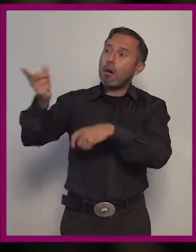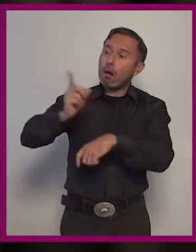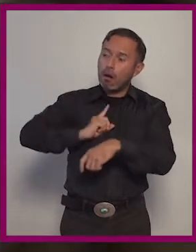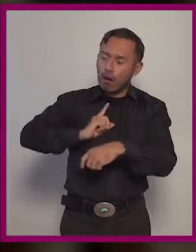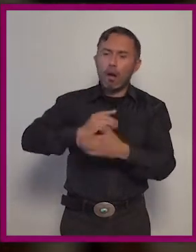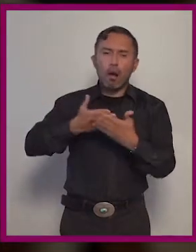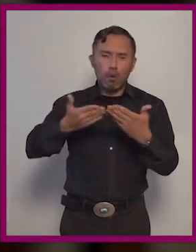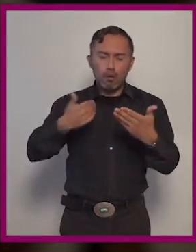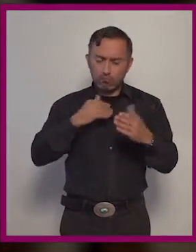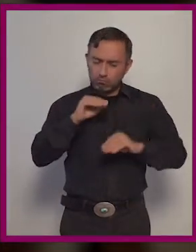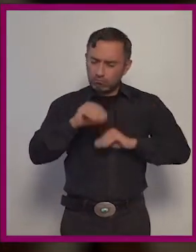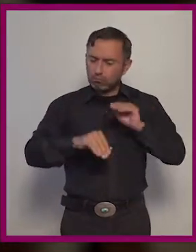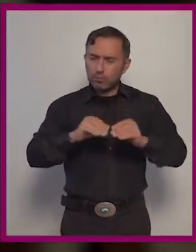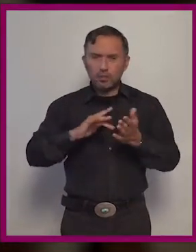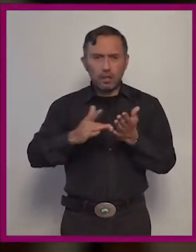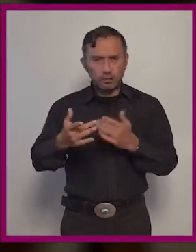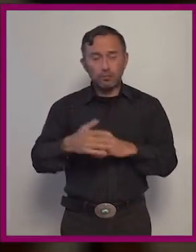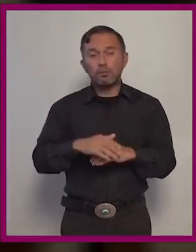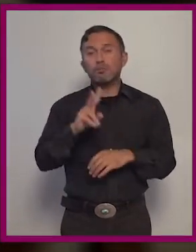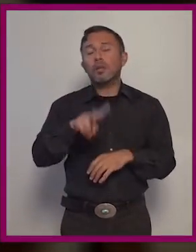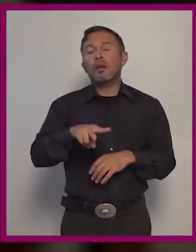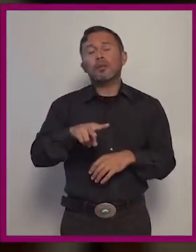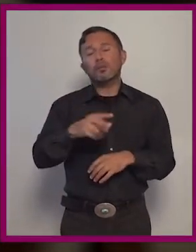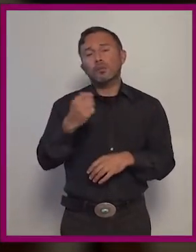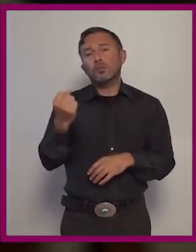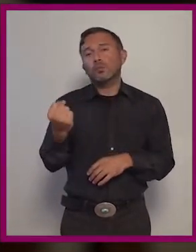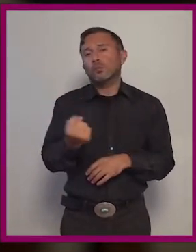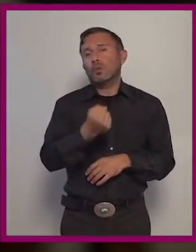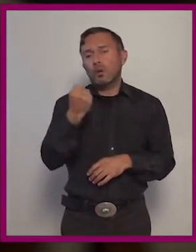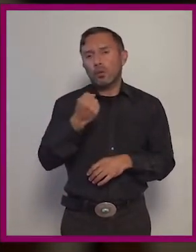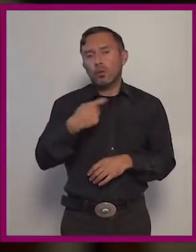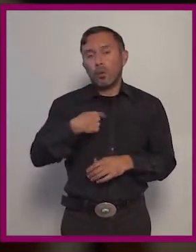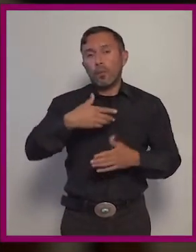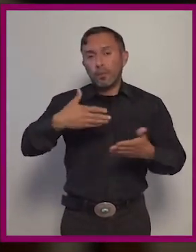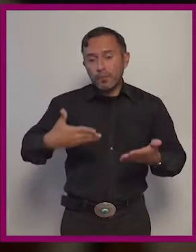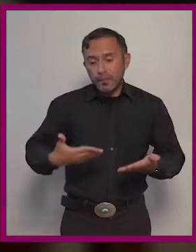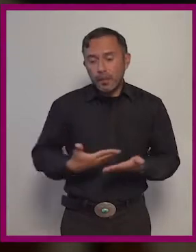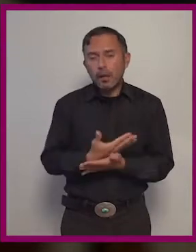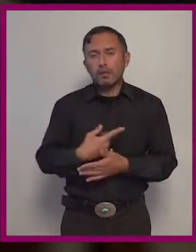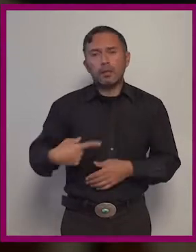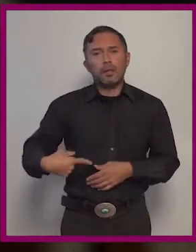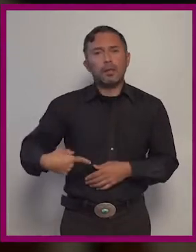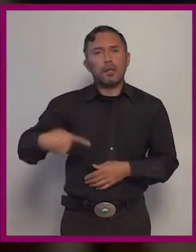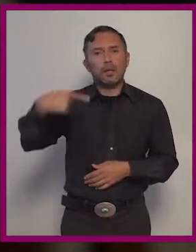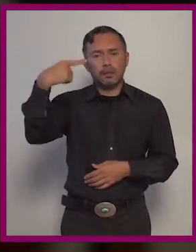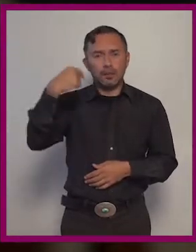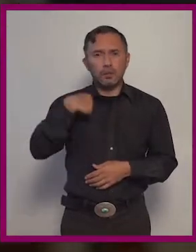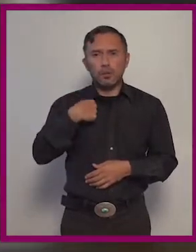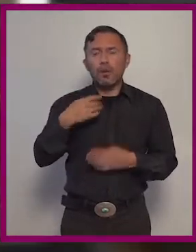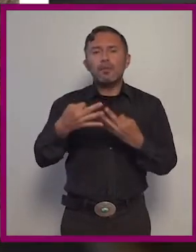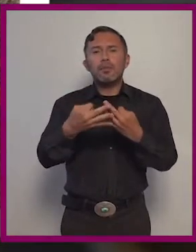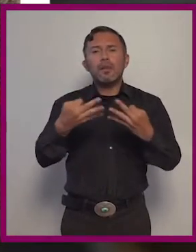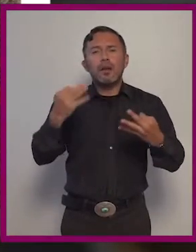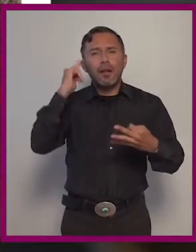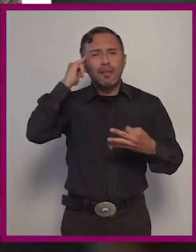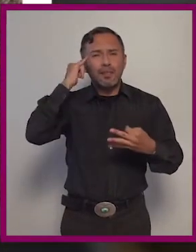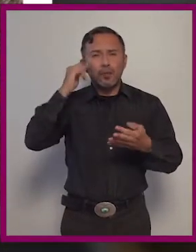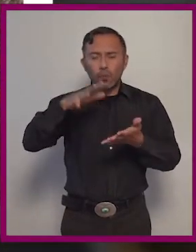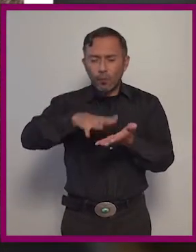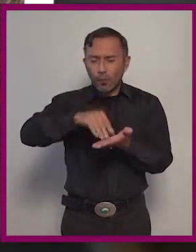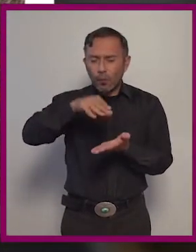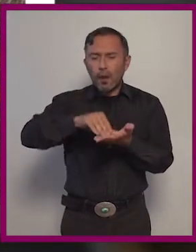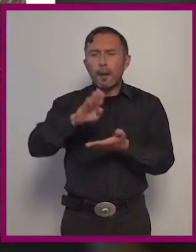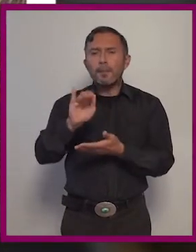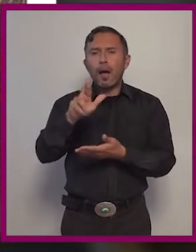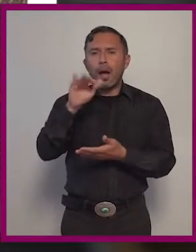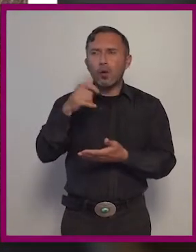lo personal tuve la fortuna de nacer, crecer y comer en el barro, ¿no? Y creo que es uno de los